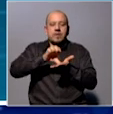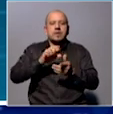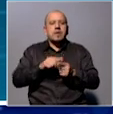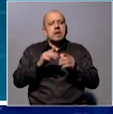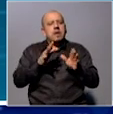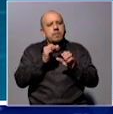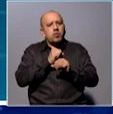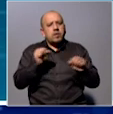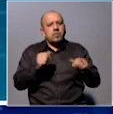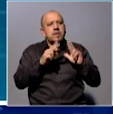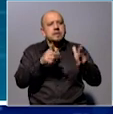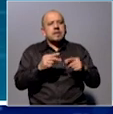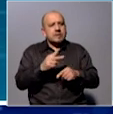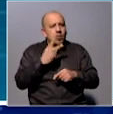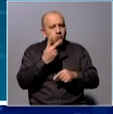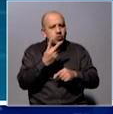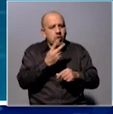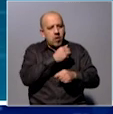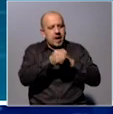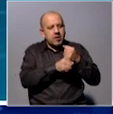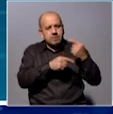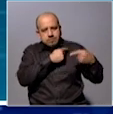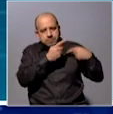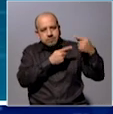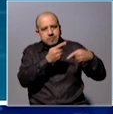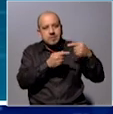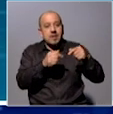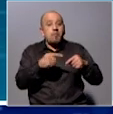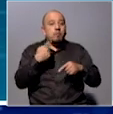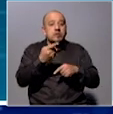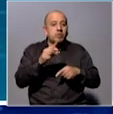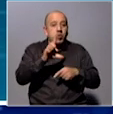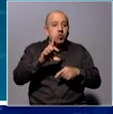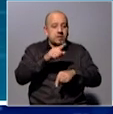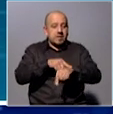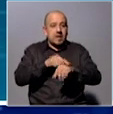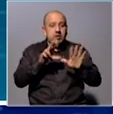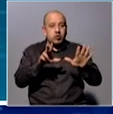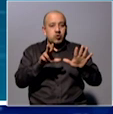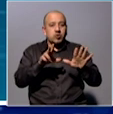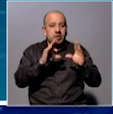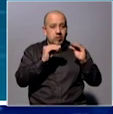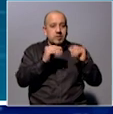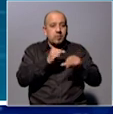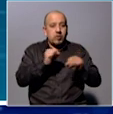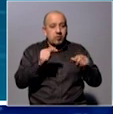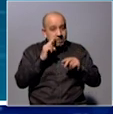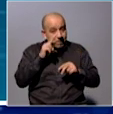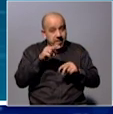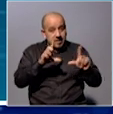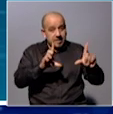¿Qué podemos adelantar de la segunda temporada que nosotros y nosotras, desde el lunes a las 20 horas, pegadito a este noticiero, estaremos viendo aquí en TV